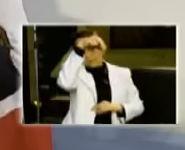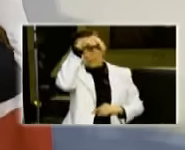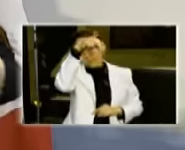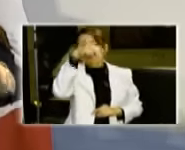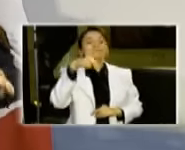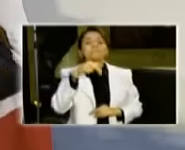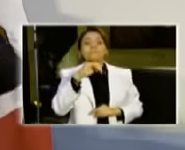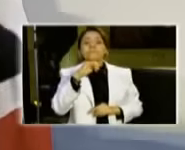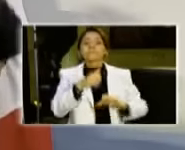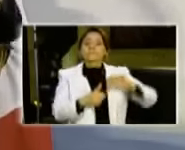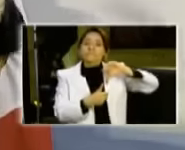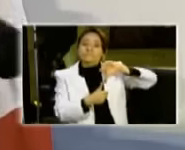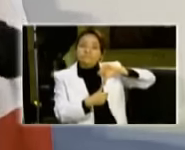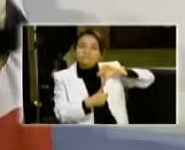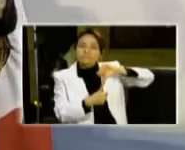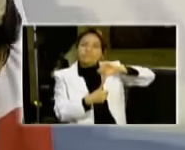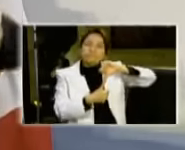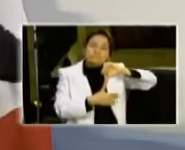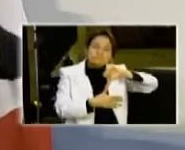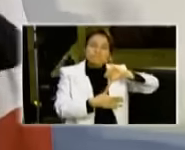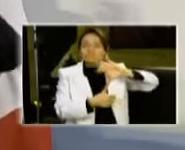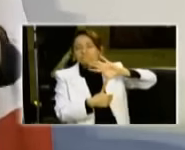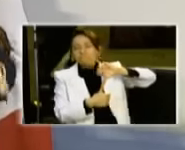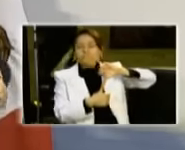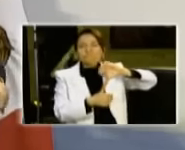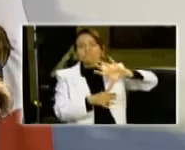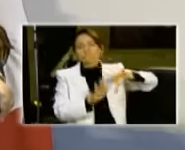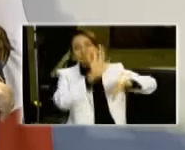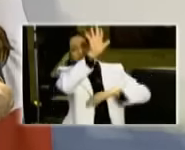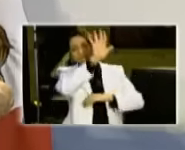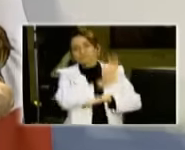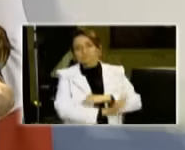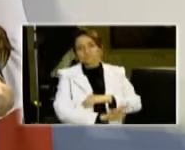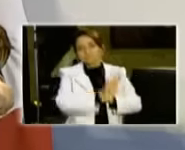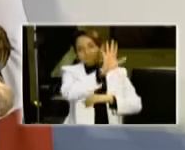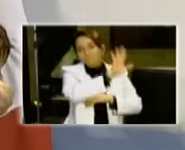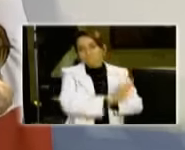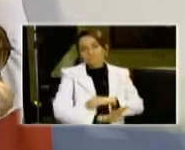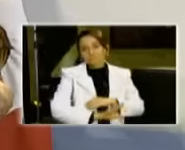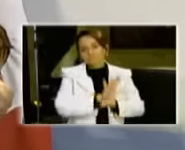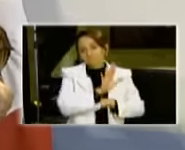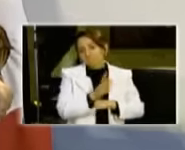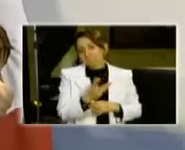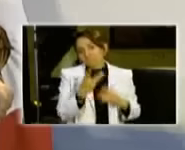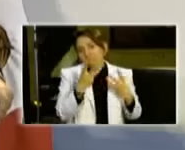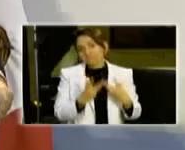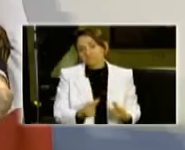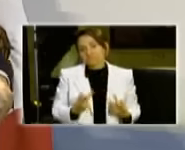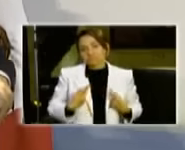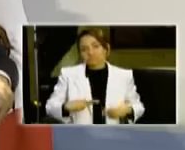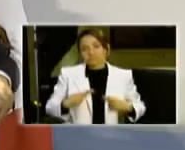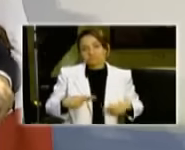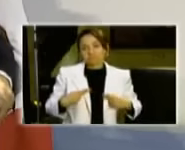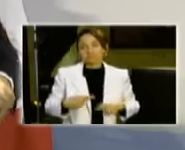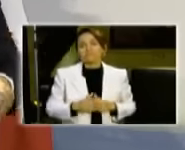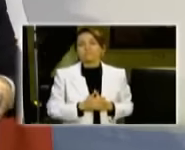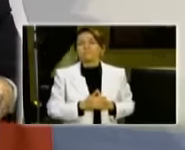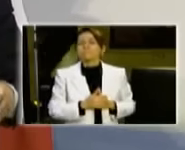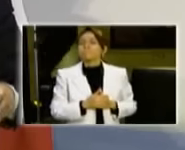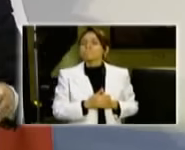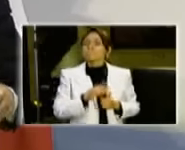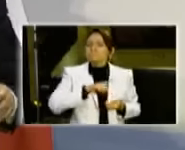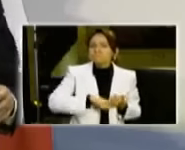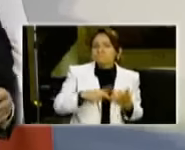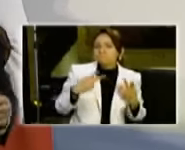el Caribe, del hemisferio americano, se genera en América del Norte. Estamos vinculados entre nosotros